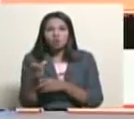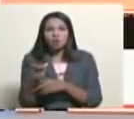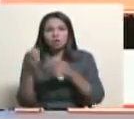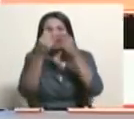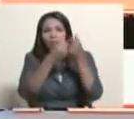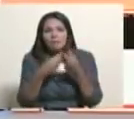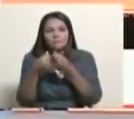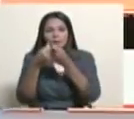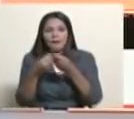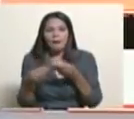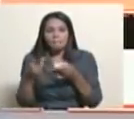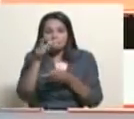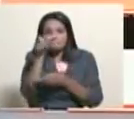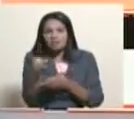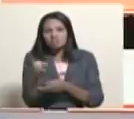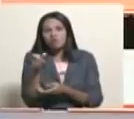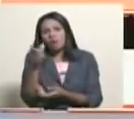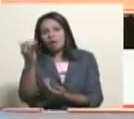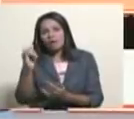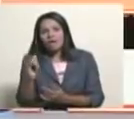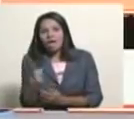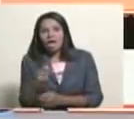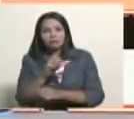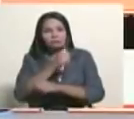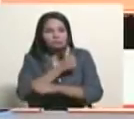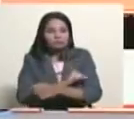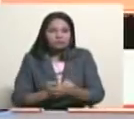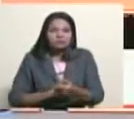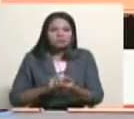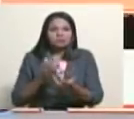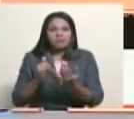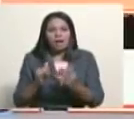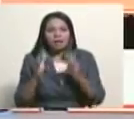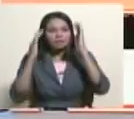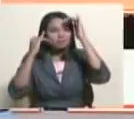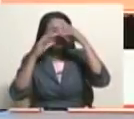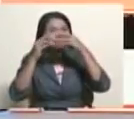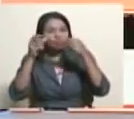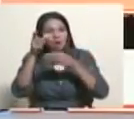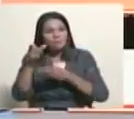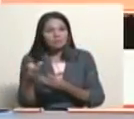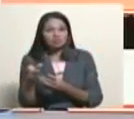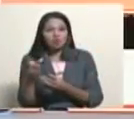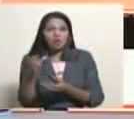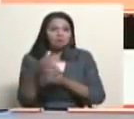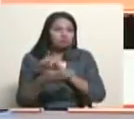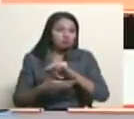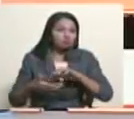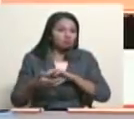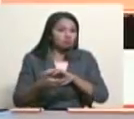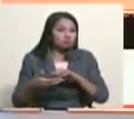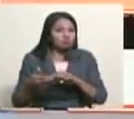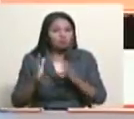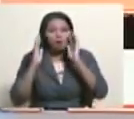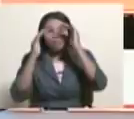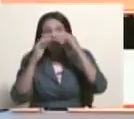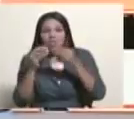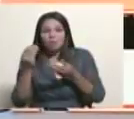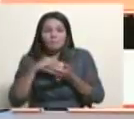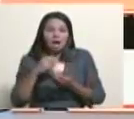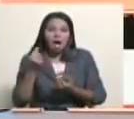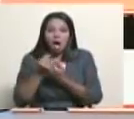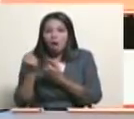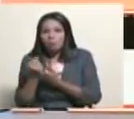económica, a buscar las heridas de la guerra económica, para atenderlas, para sanarlas, para